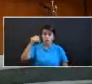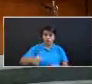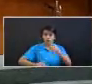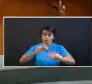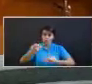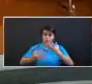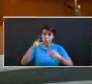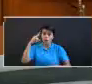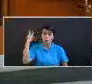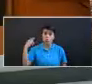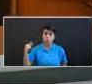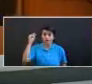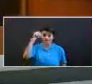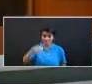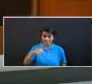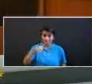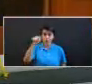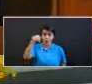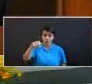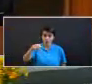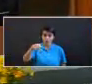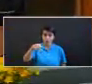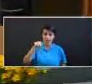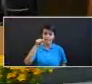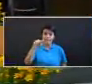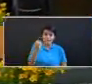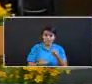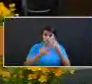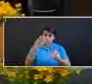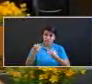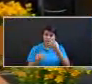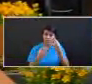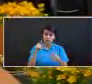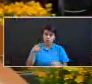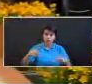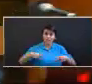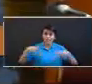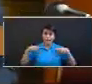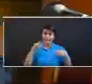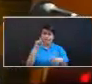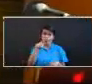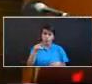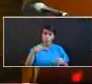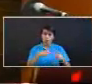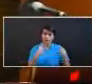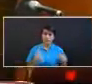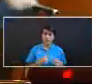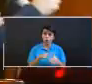está fluyendo sobre tu vida, que está fluyendo sobre tu corazón. Y que cuando usted